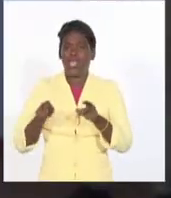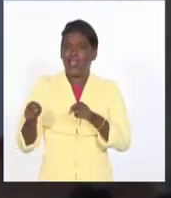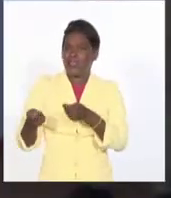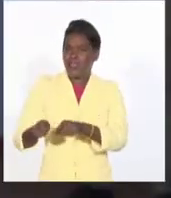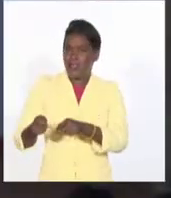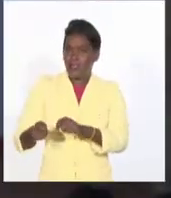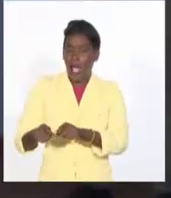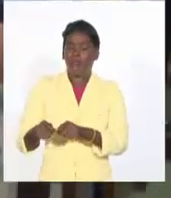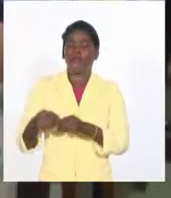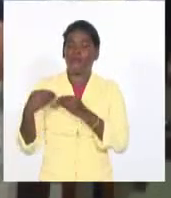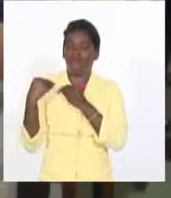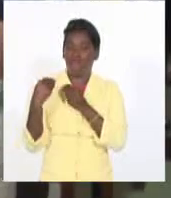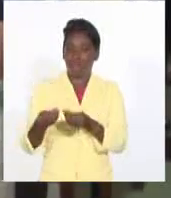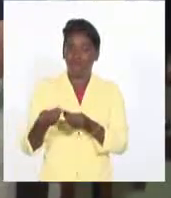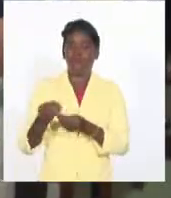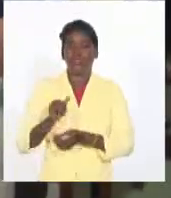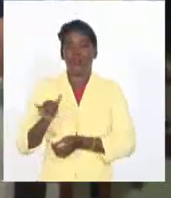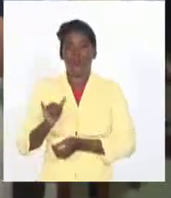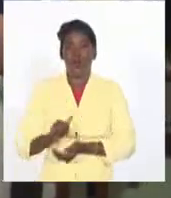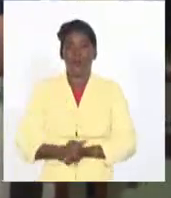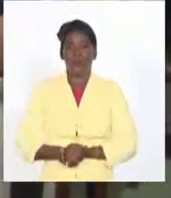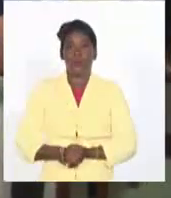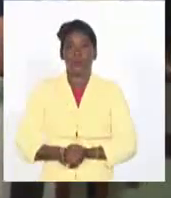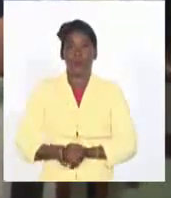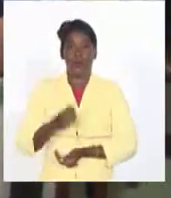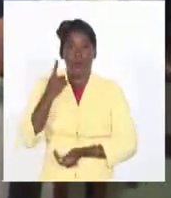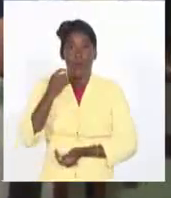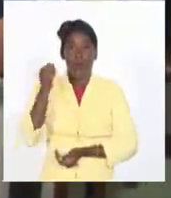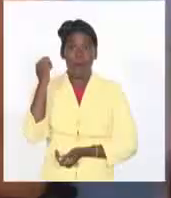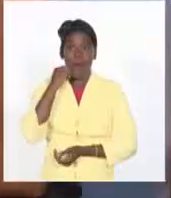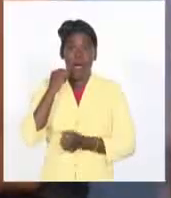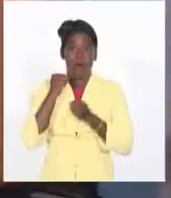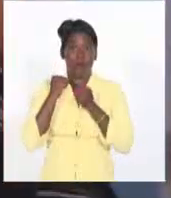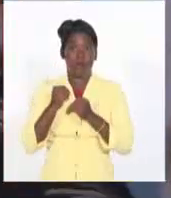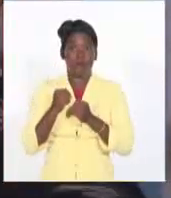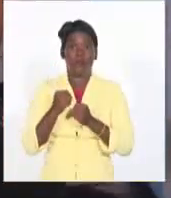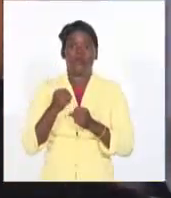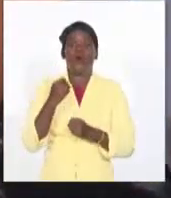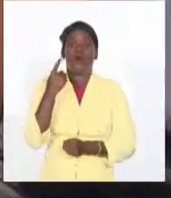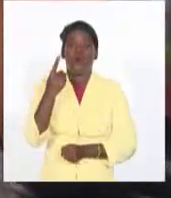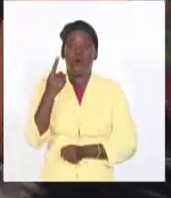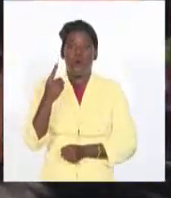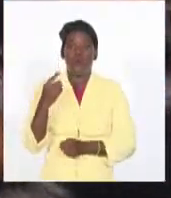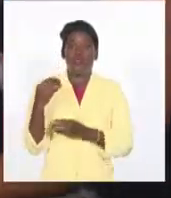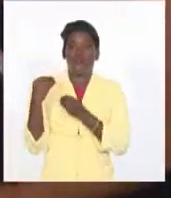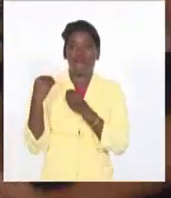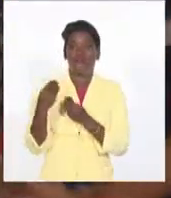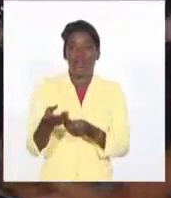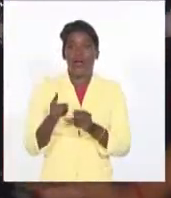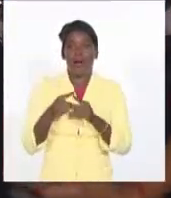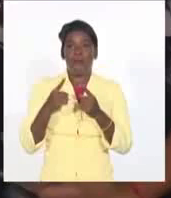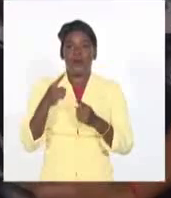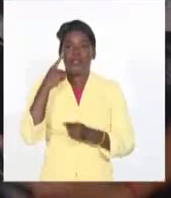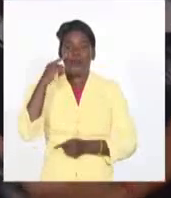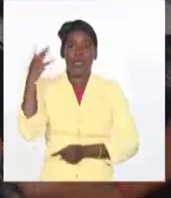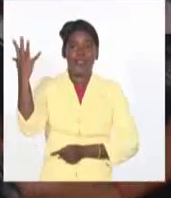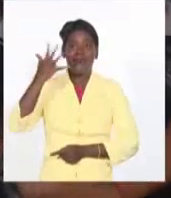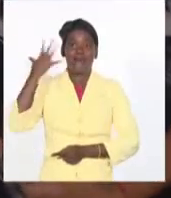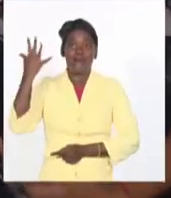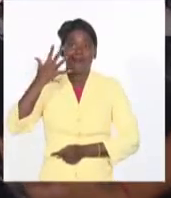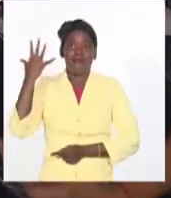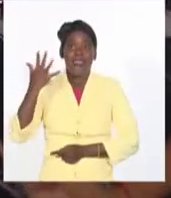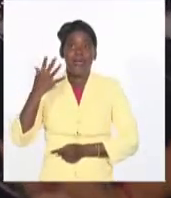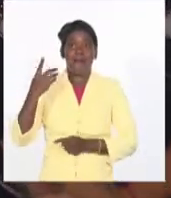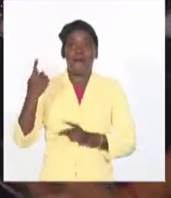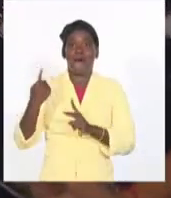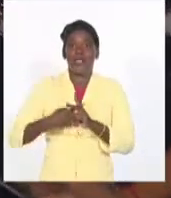premio de programas informativos fue para el de Participación Ciudadana Alta Demanda, el impacto de las nuevas tecnologías y los jóvenes de Abel Falcón Curí de